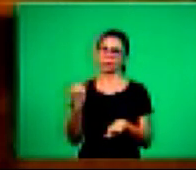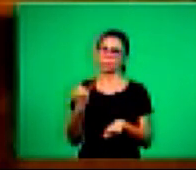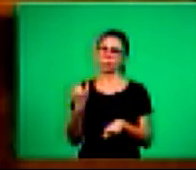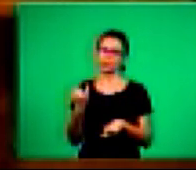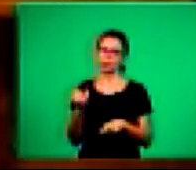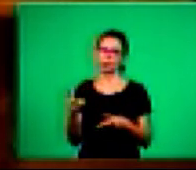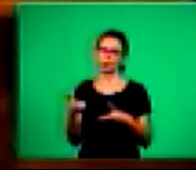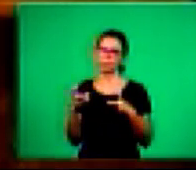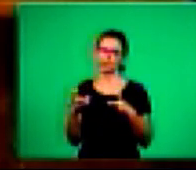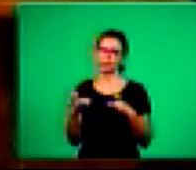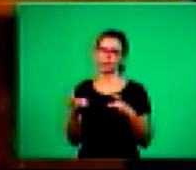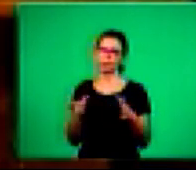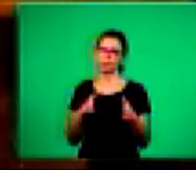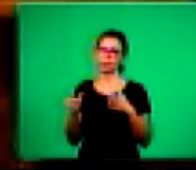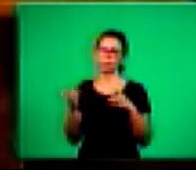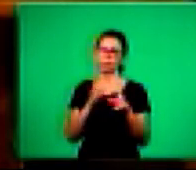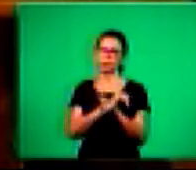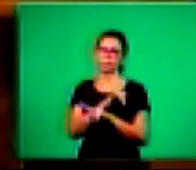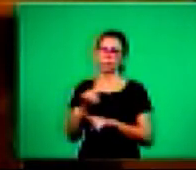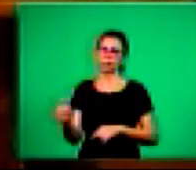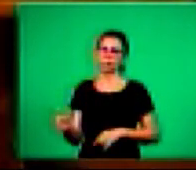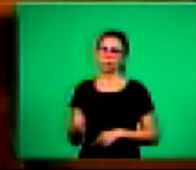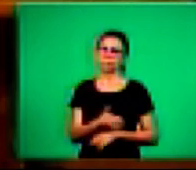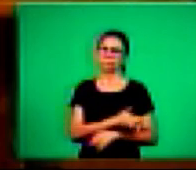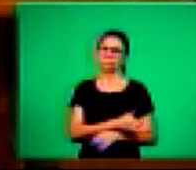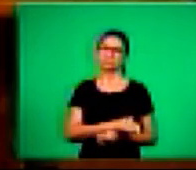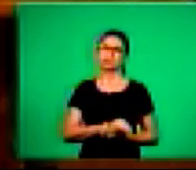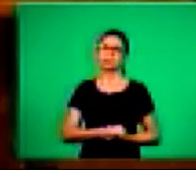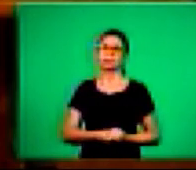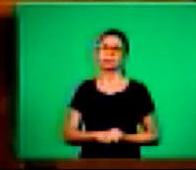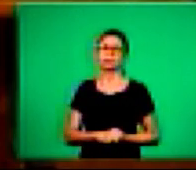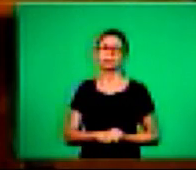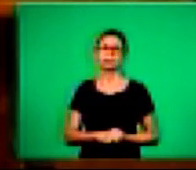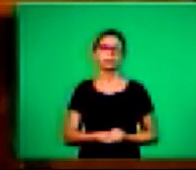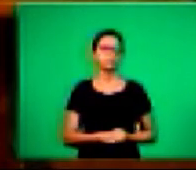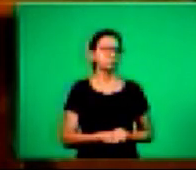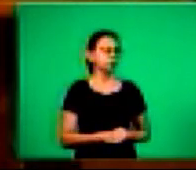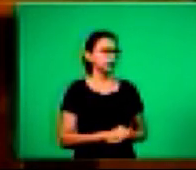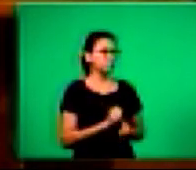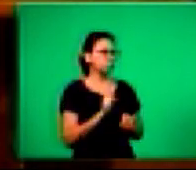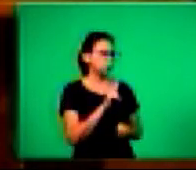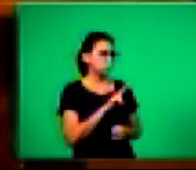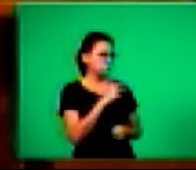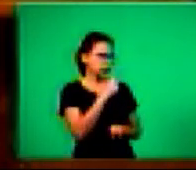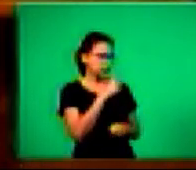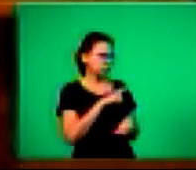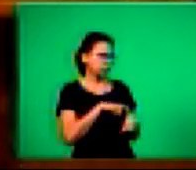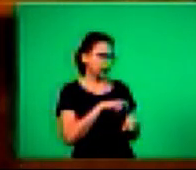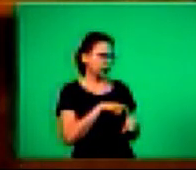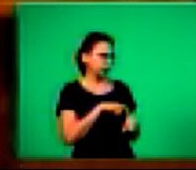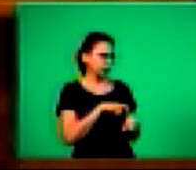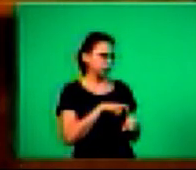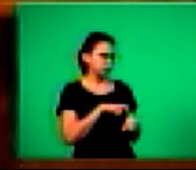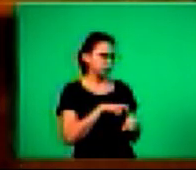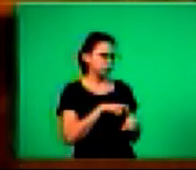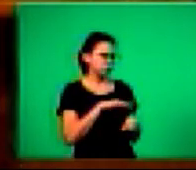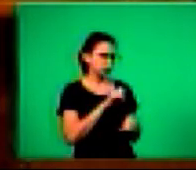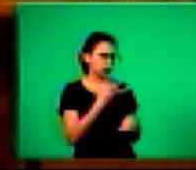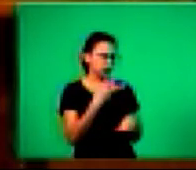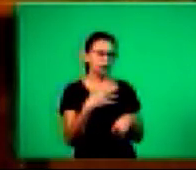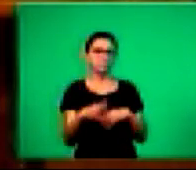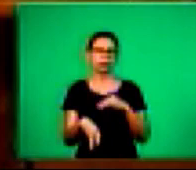este tiempo profético que vivimos tenemos todavía más una pregunta y yo quiero hacer sólo